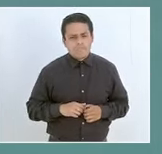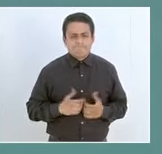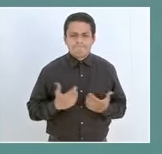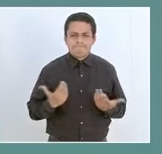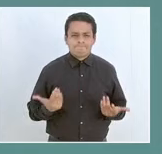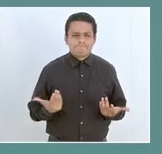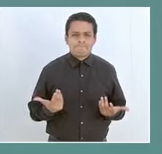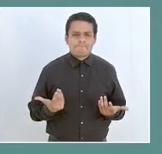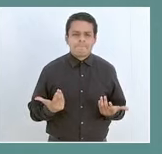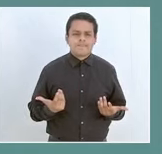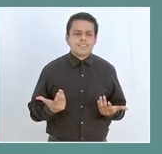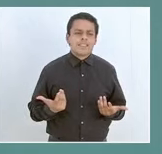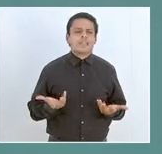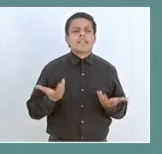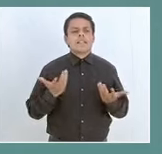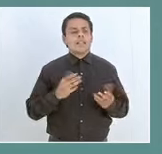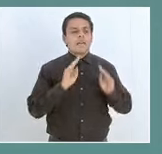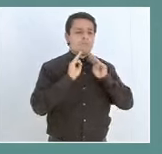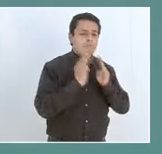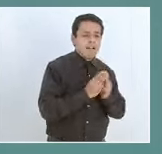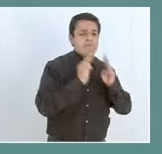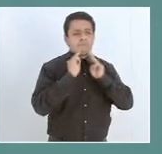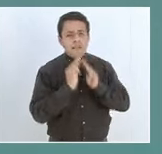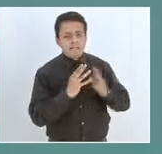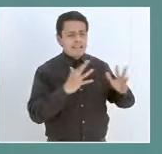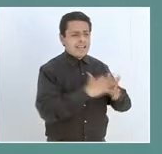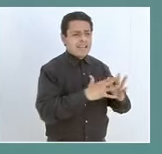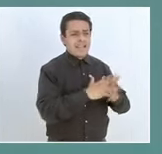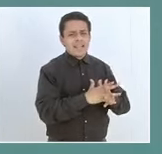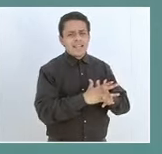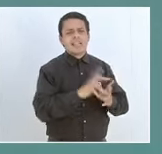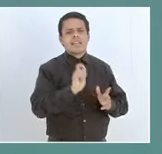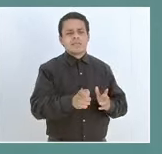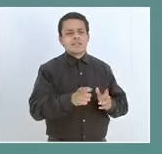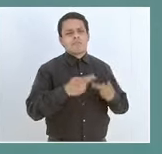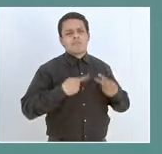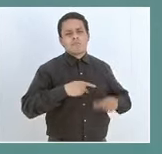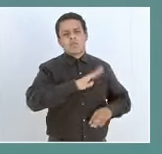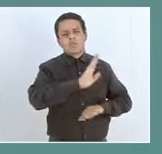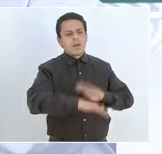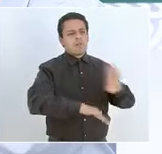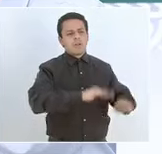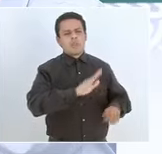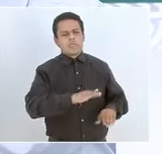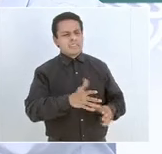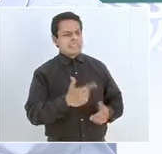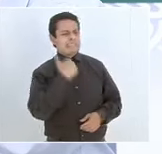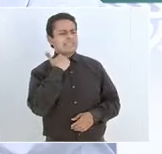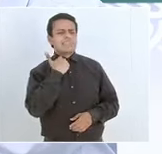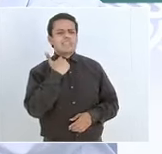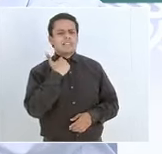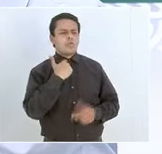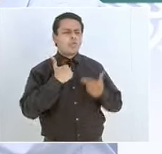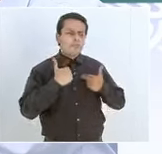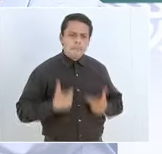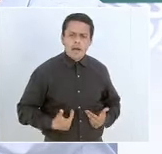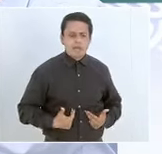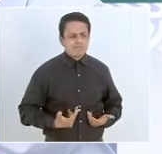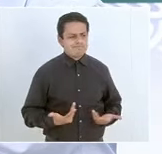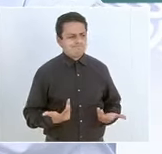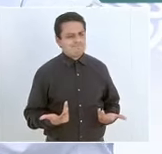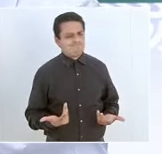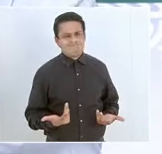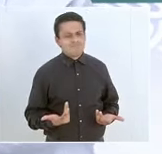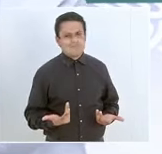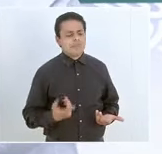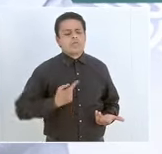Sea como sea, se trata de pérdidas de vidas humanas, de seres humanos.